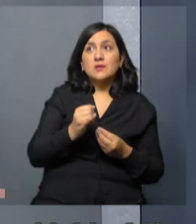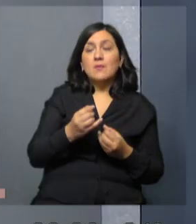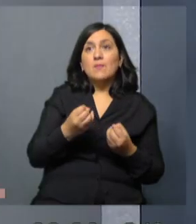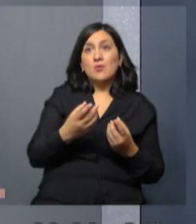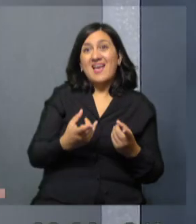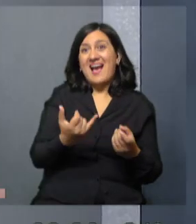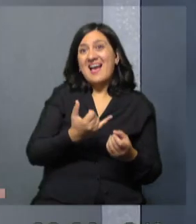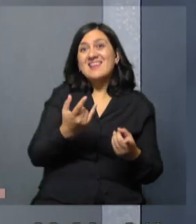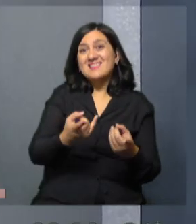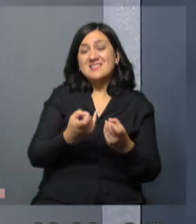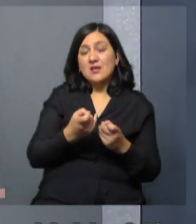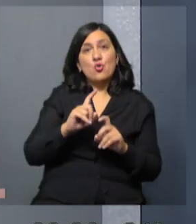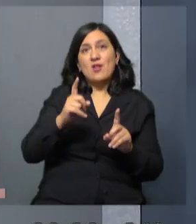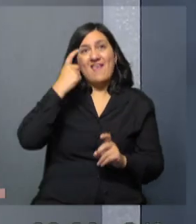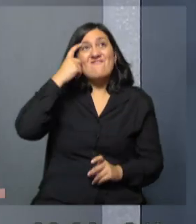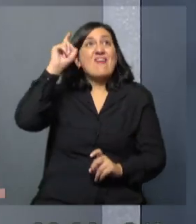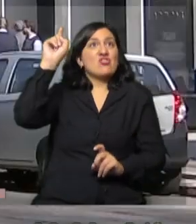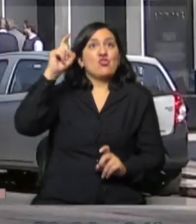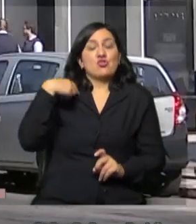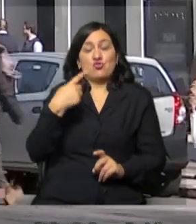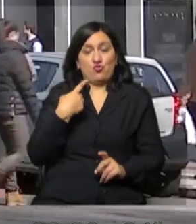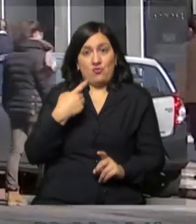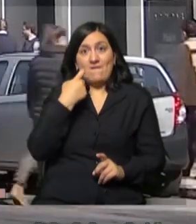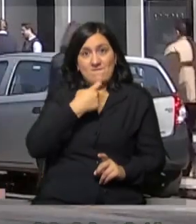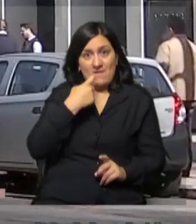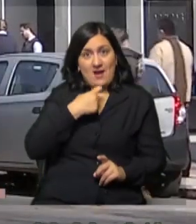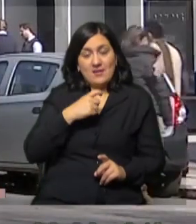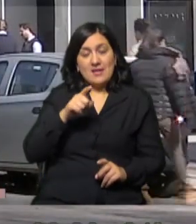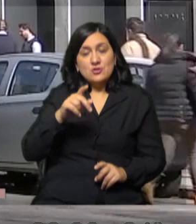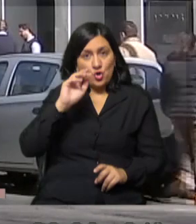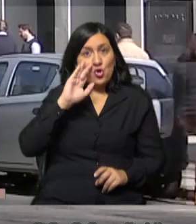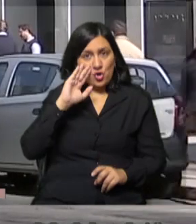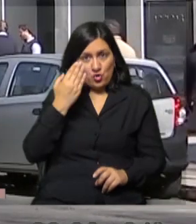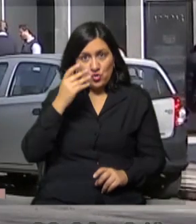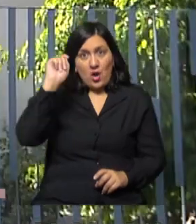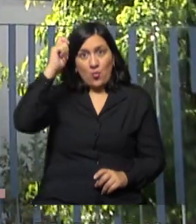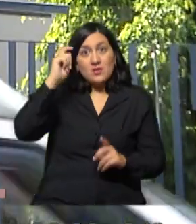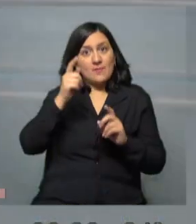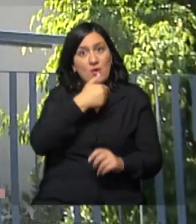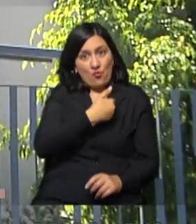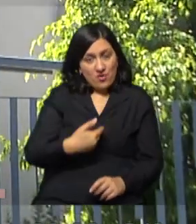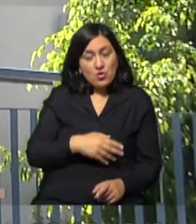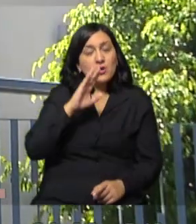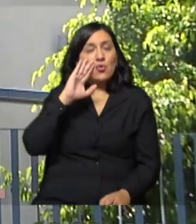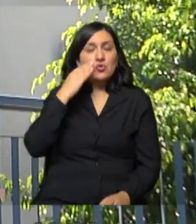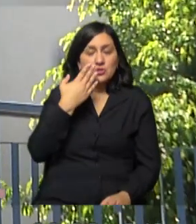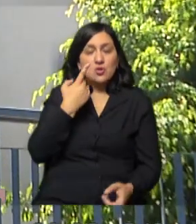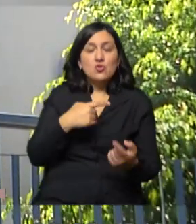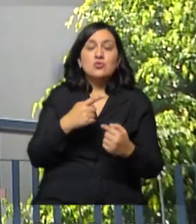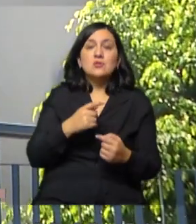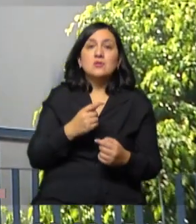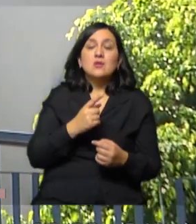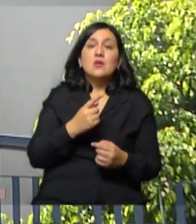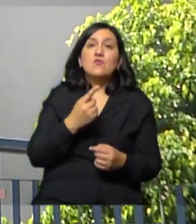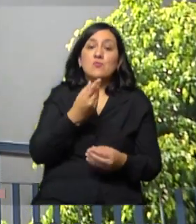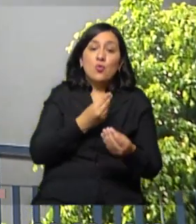una necesidad, no era un invento nuestro lo que decíamos que faltaba gente, eso lo reconoció la UTE y el gobierno, y en la UTE lo que pudimos hacer es cubrir uno por